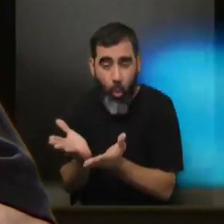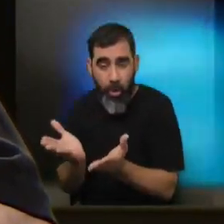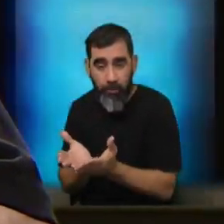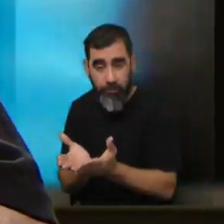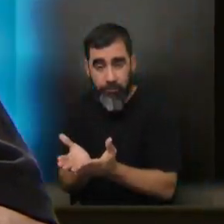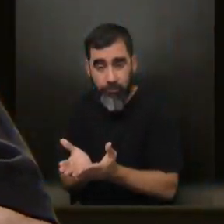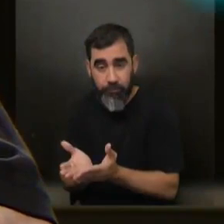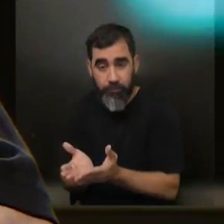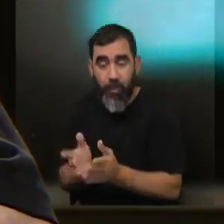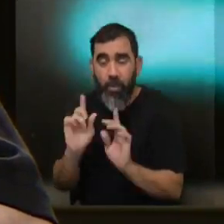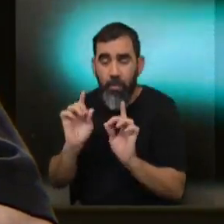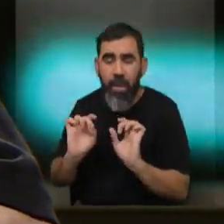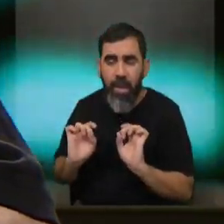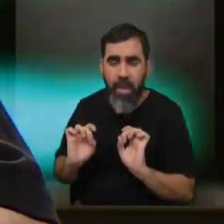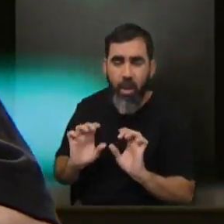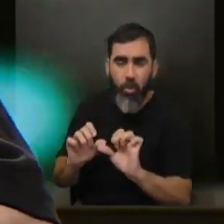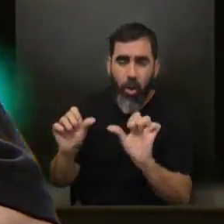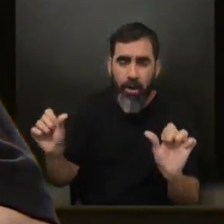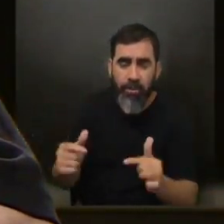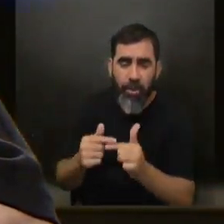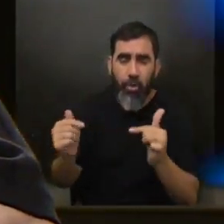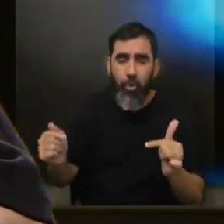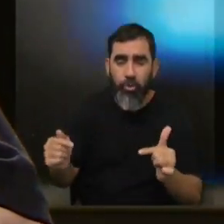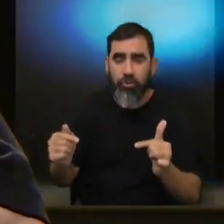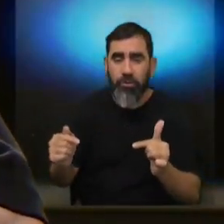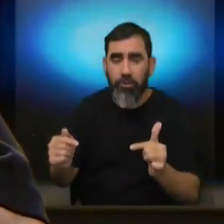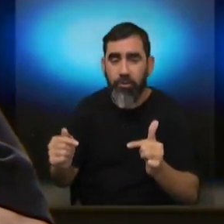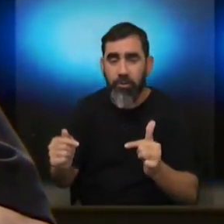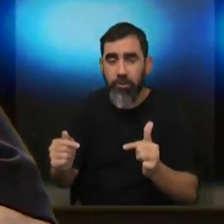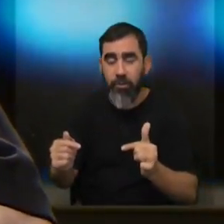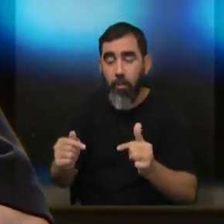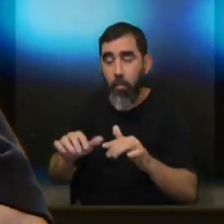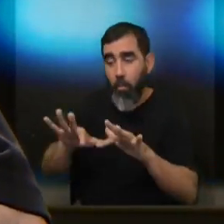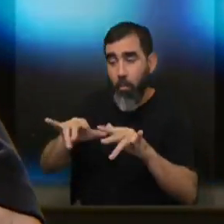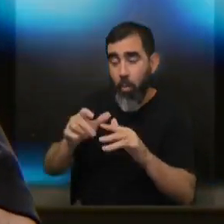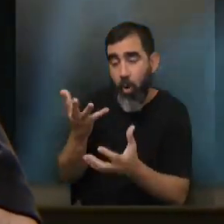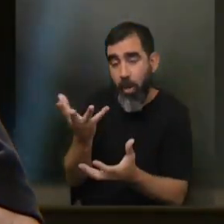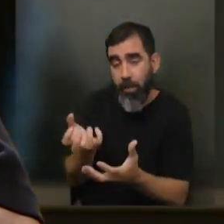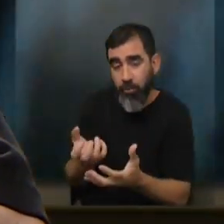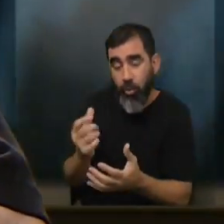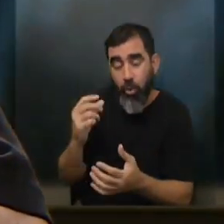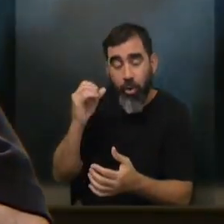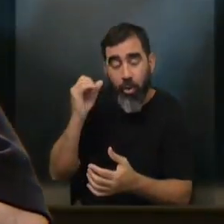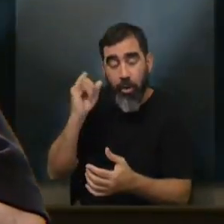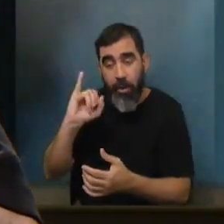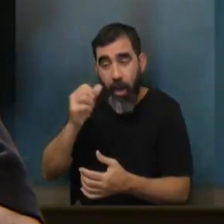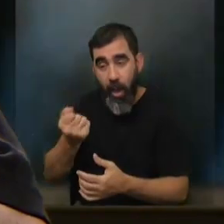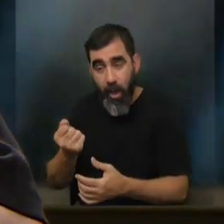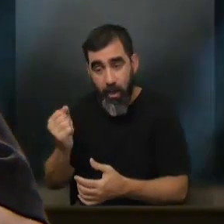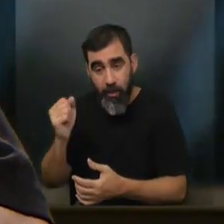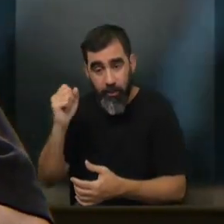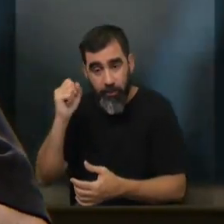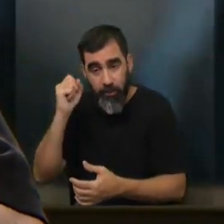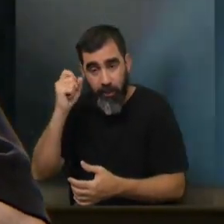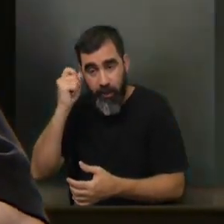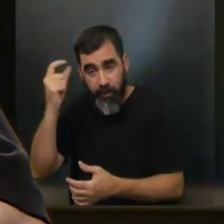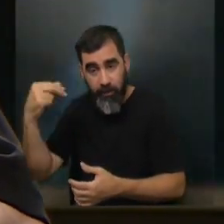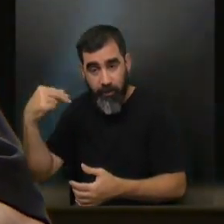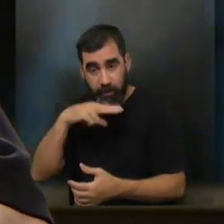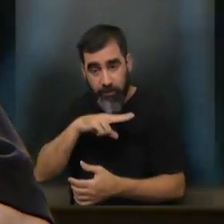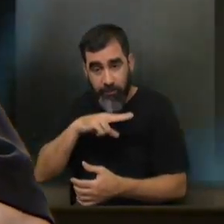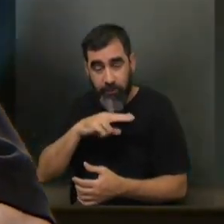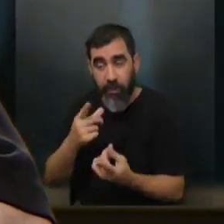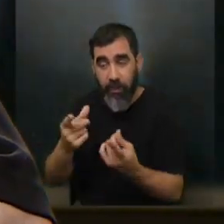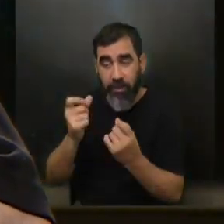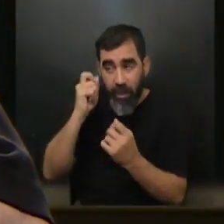también es muy natural terminar haciendo cosas como más del estilo de programación o de inteligencia artificial o de cosas que requieran algún tipo de